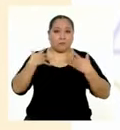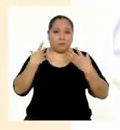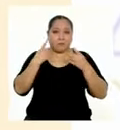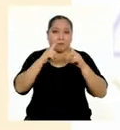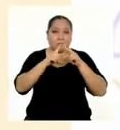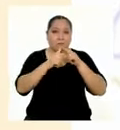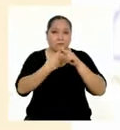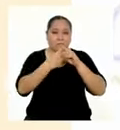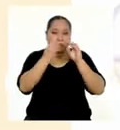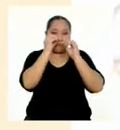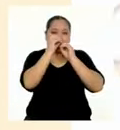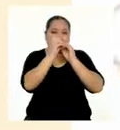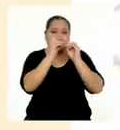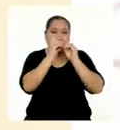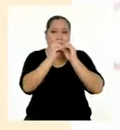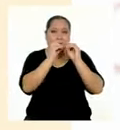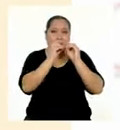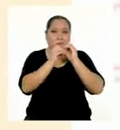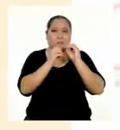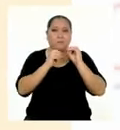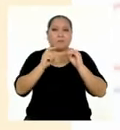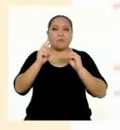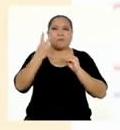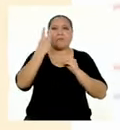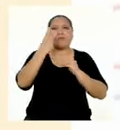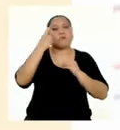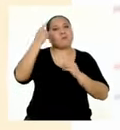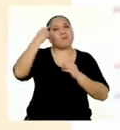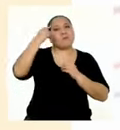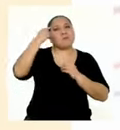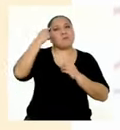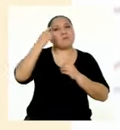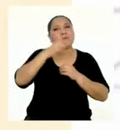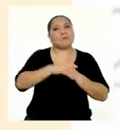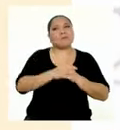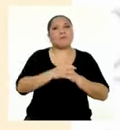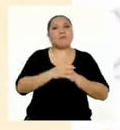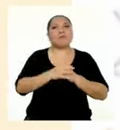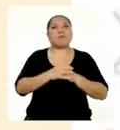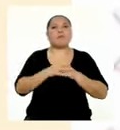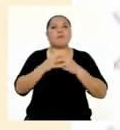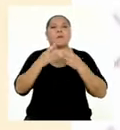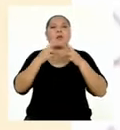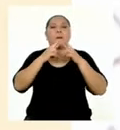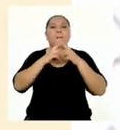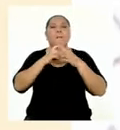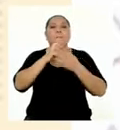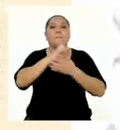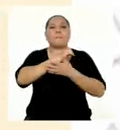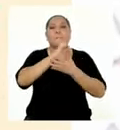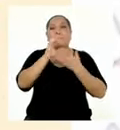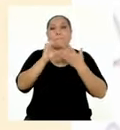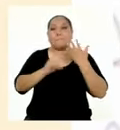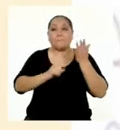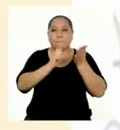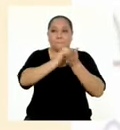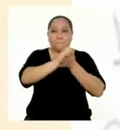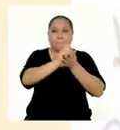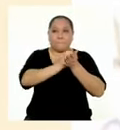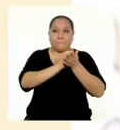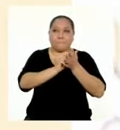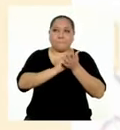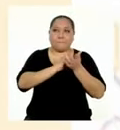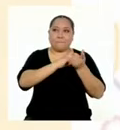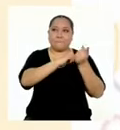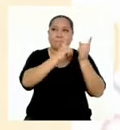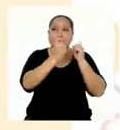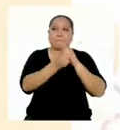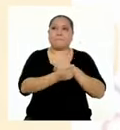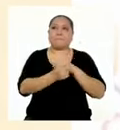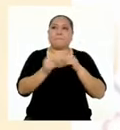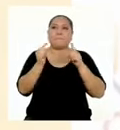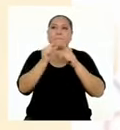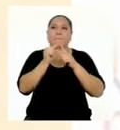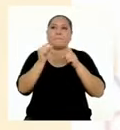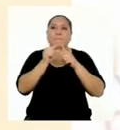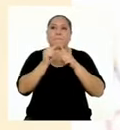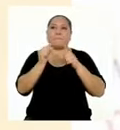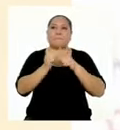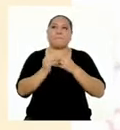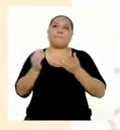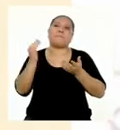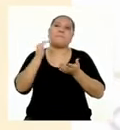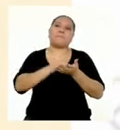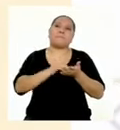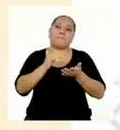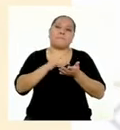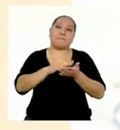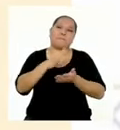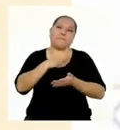podemos considerar también nuestro segundo criterio, las propiedades textuales. Cambiaría las palabras que tienen un